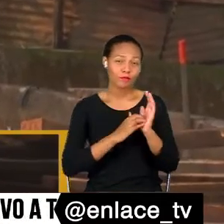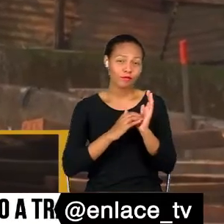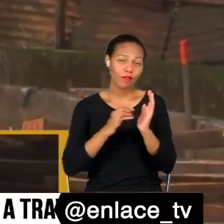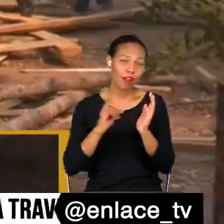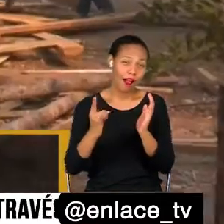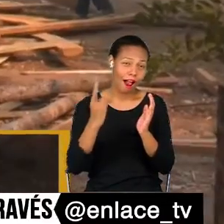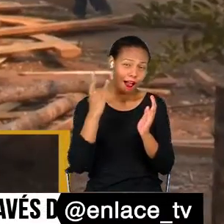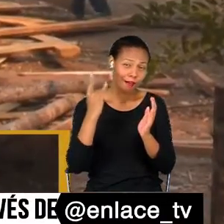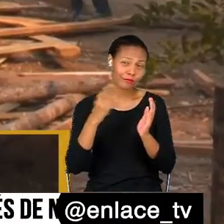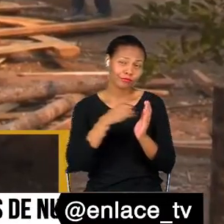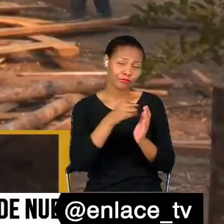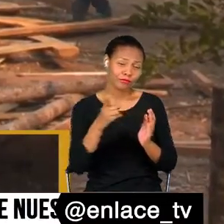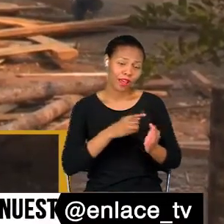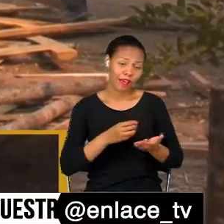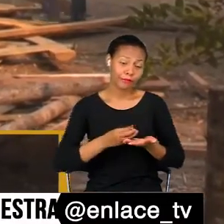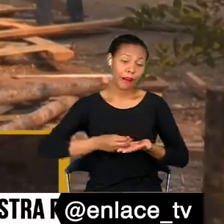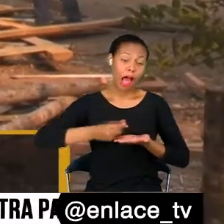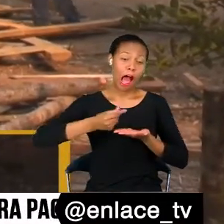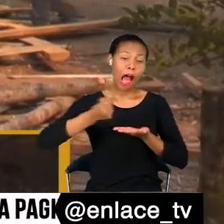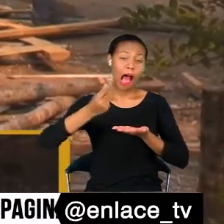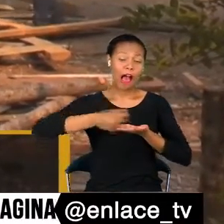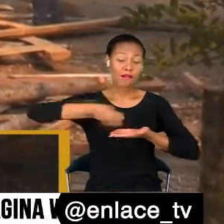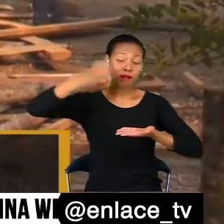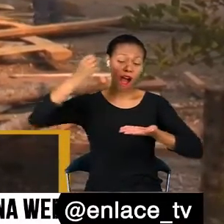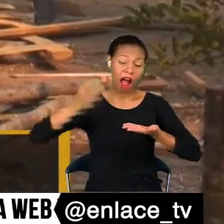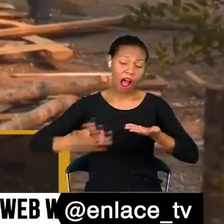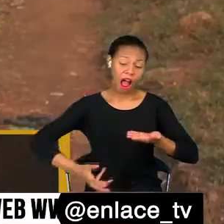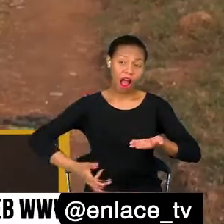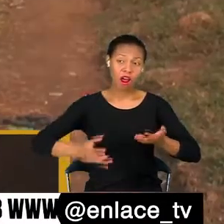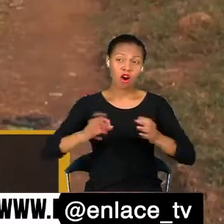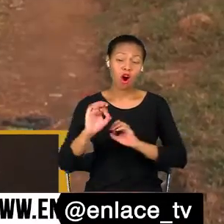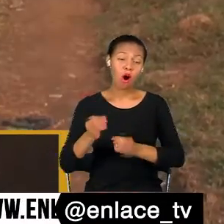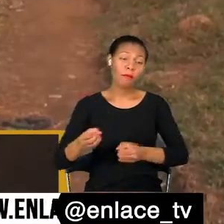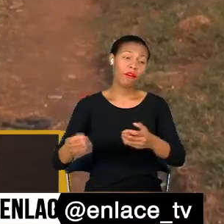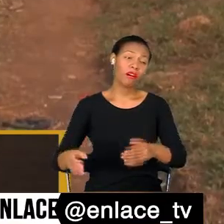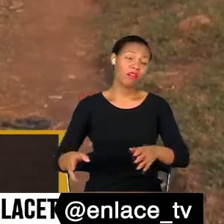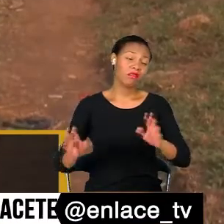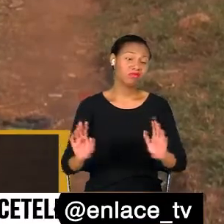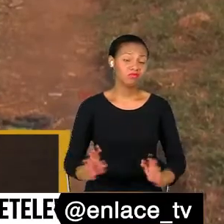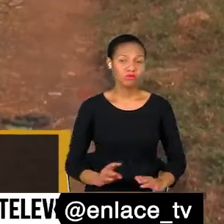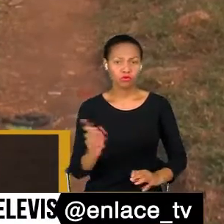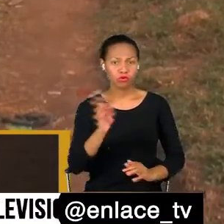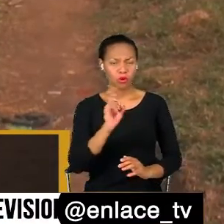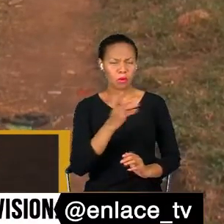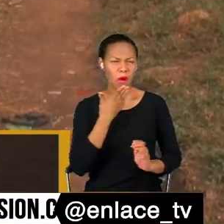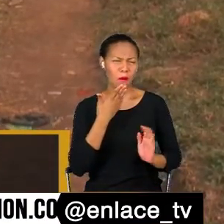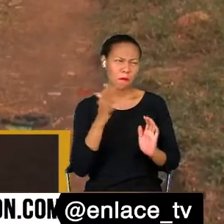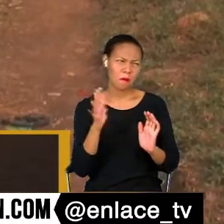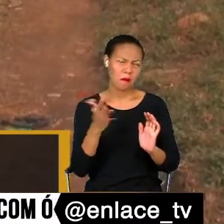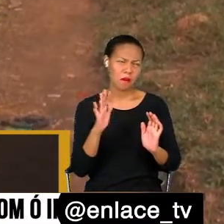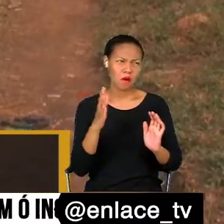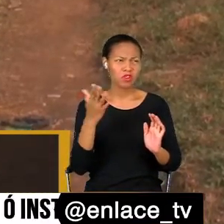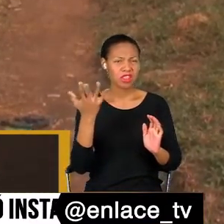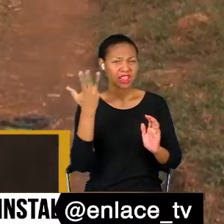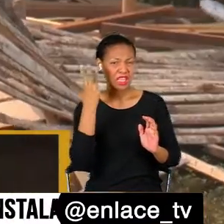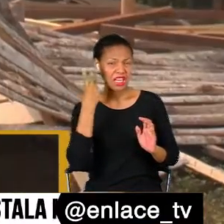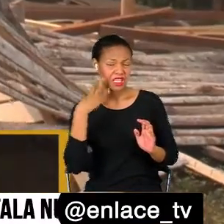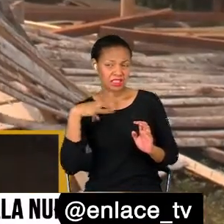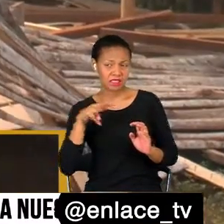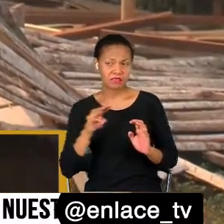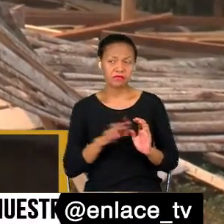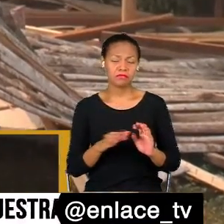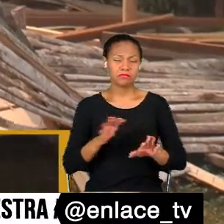ser solventado, ¿sí? Además de eso, hace aproximadamente unos 3 días atendí a una comisión